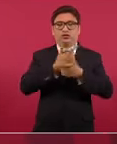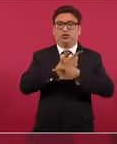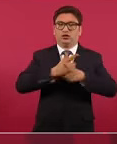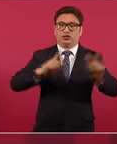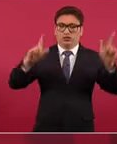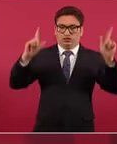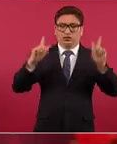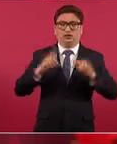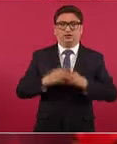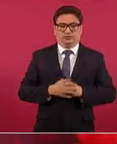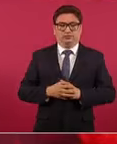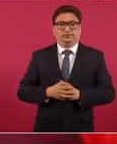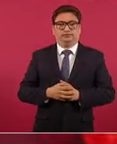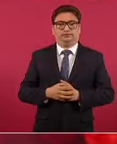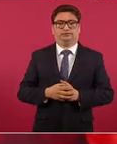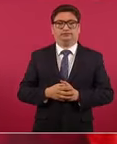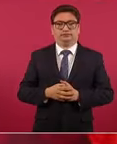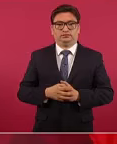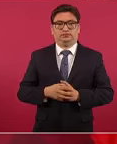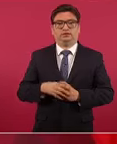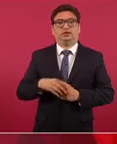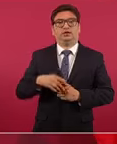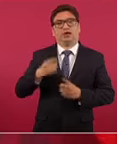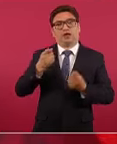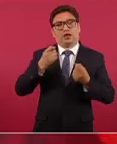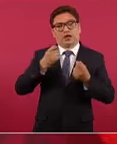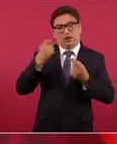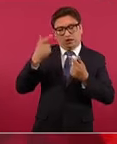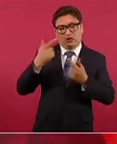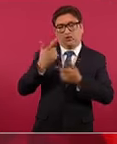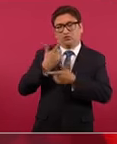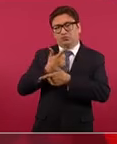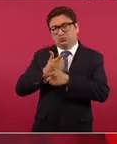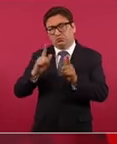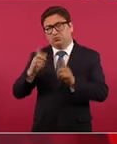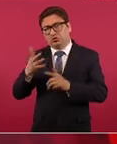moderados y liberales radicales